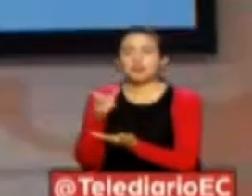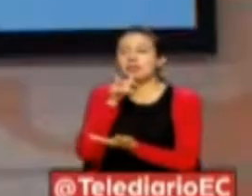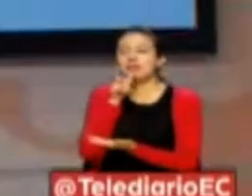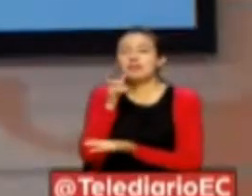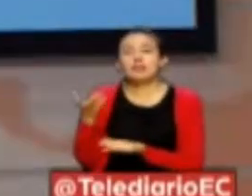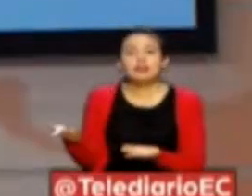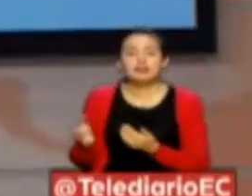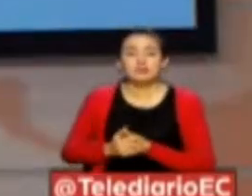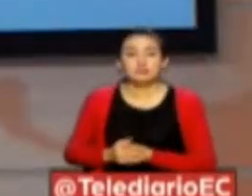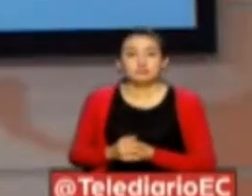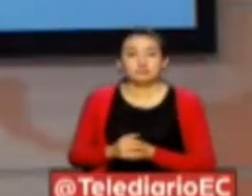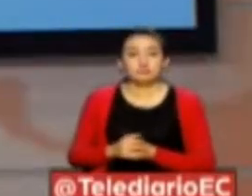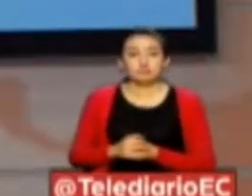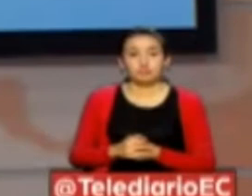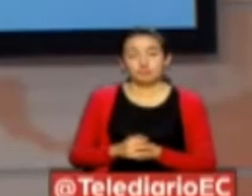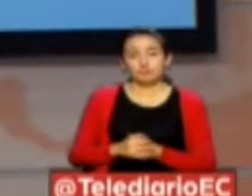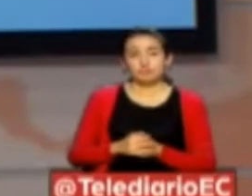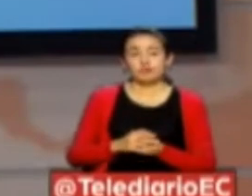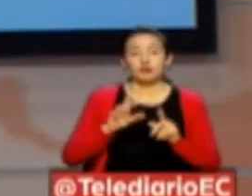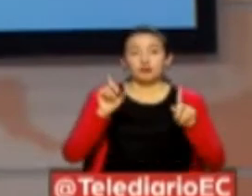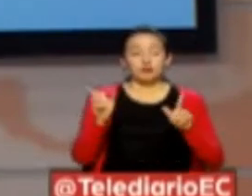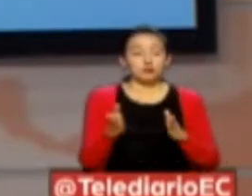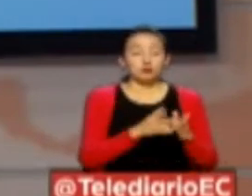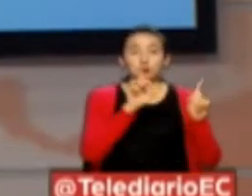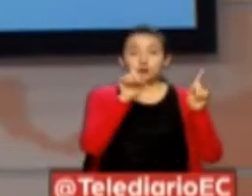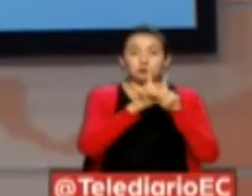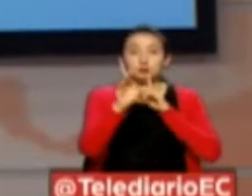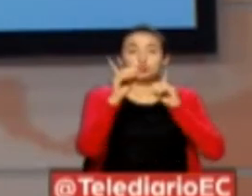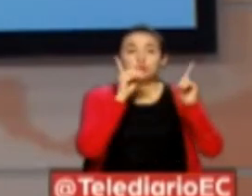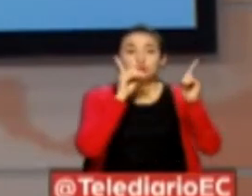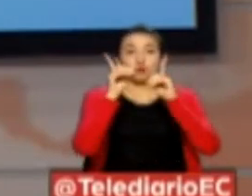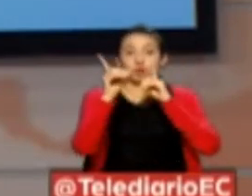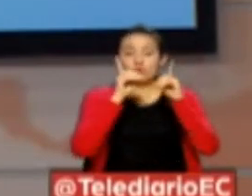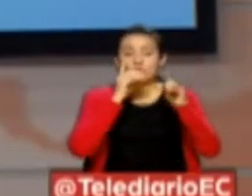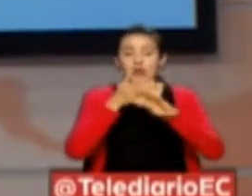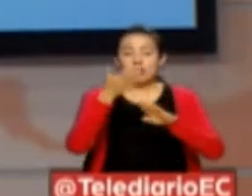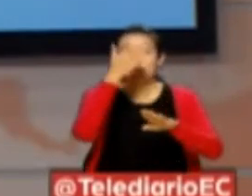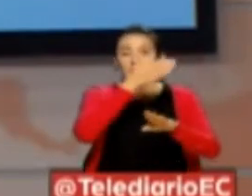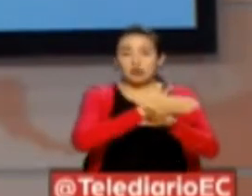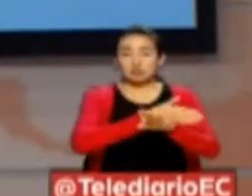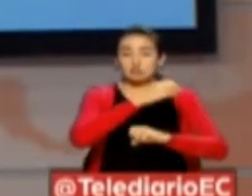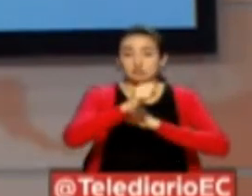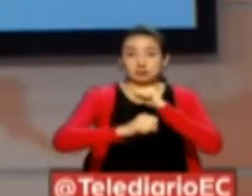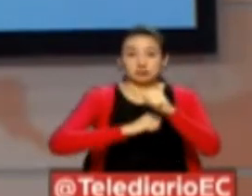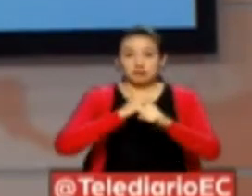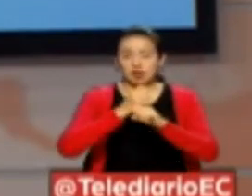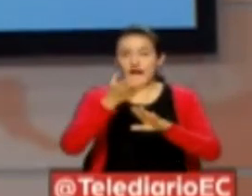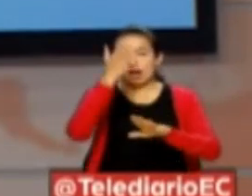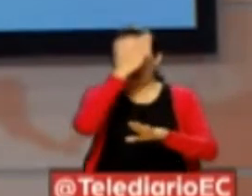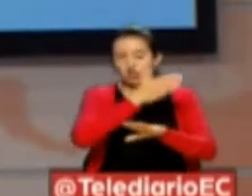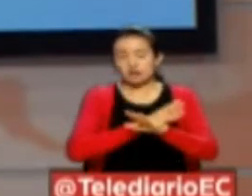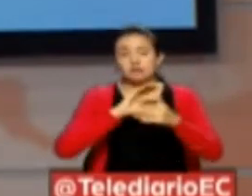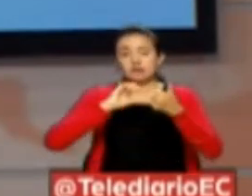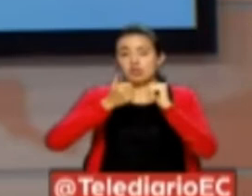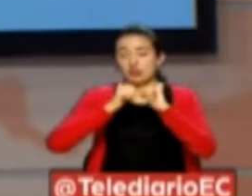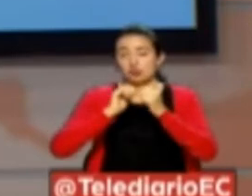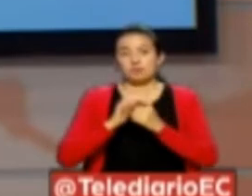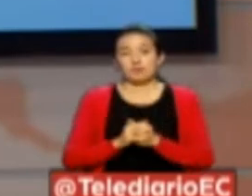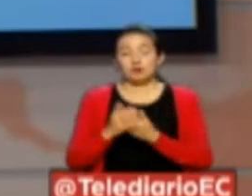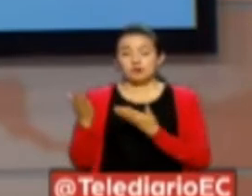pasado justamente en las mesas de diálogo que planteó el presidente a todo nivel no en el deporte no quedó atrás